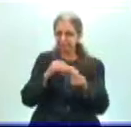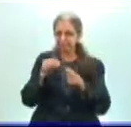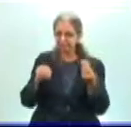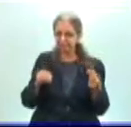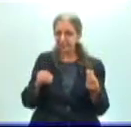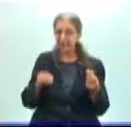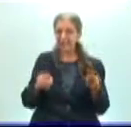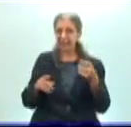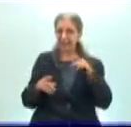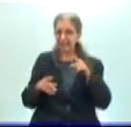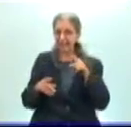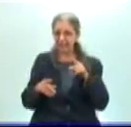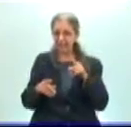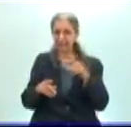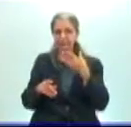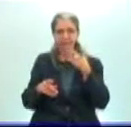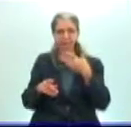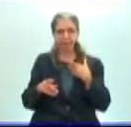los catetos,